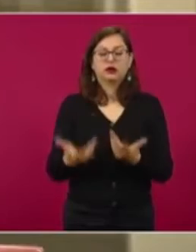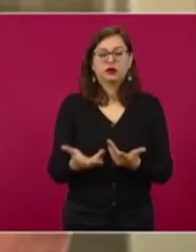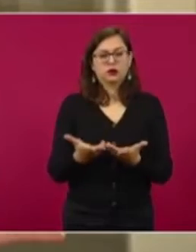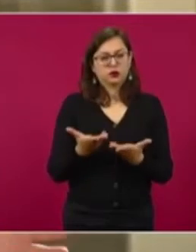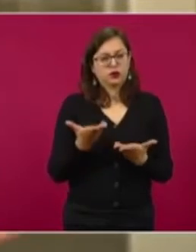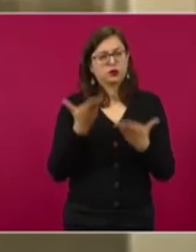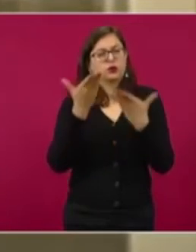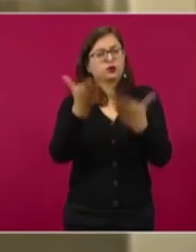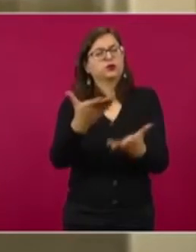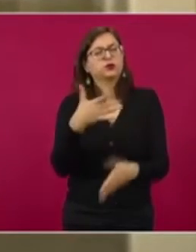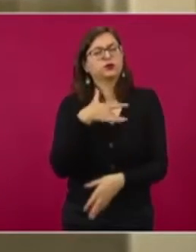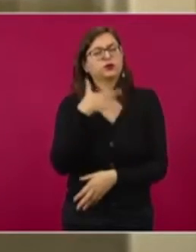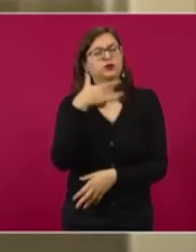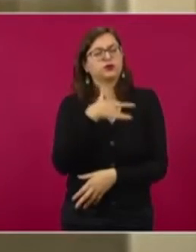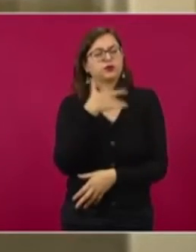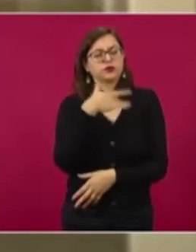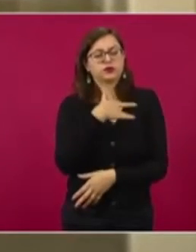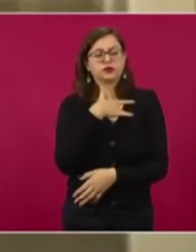legisladores